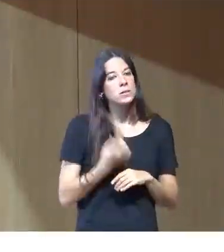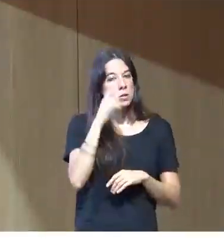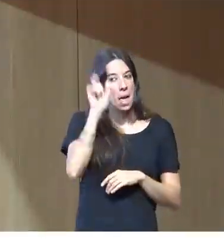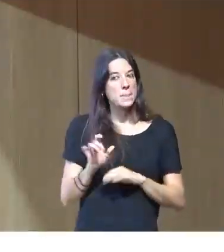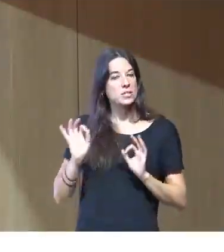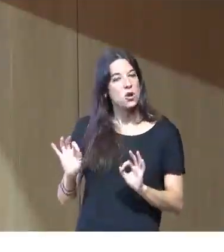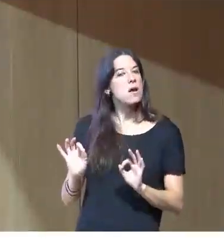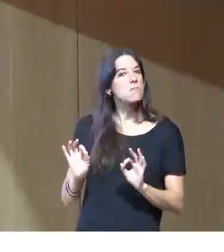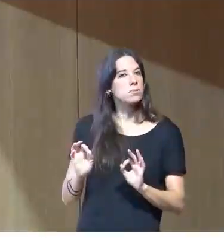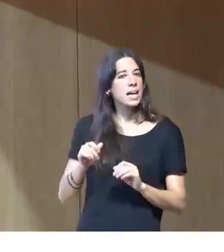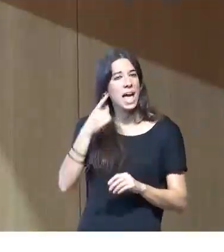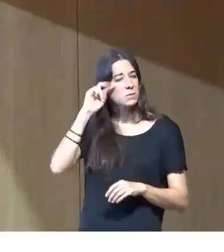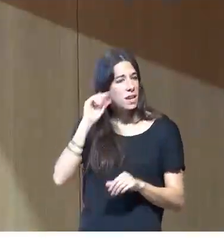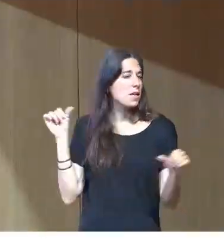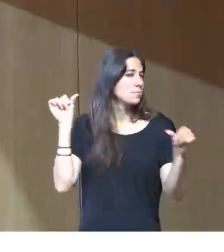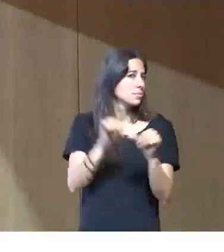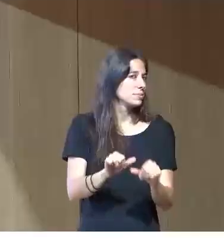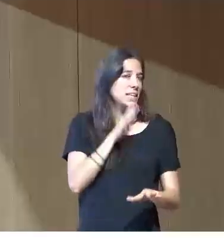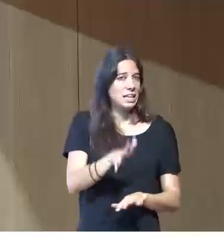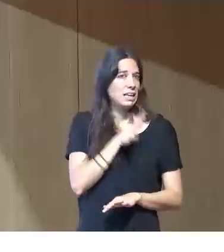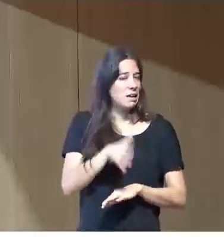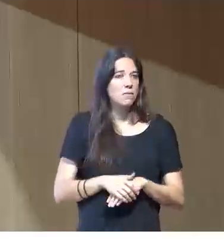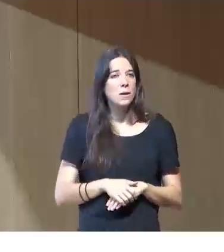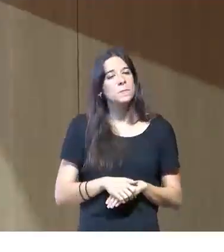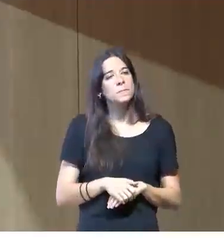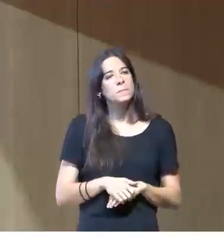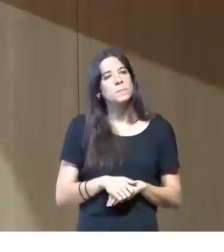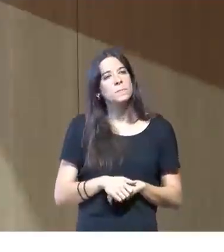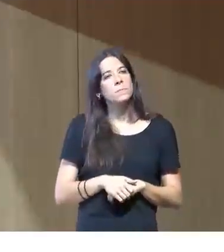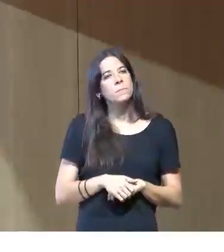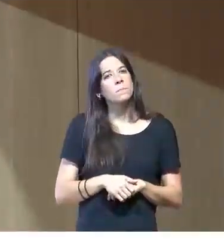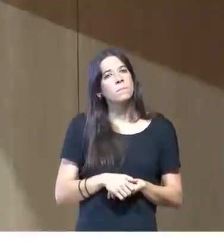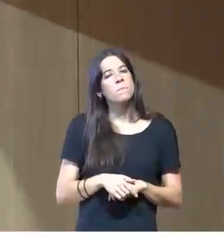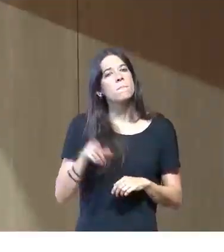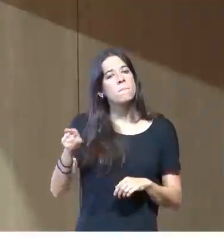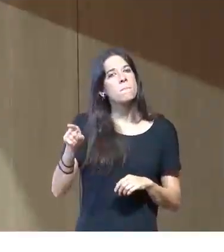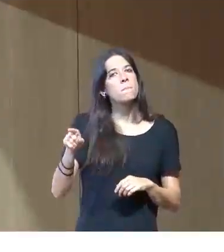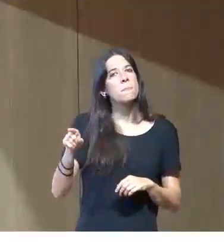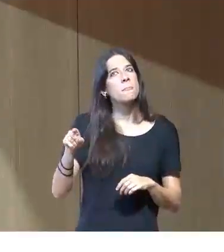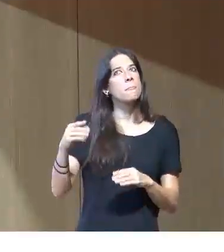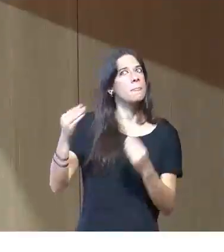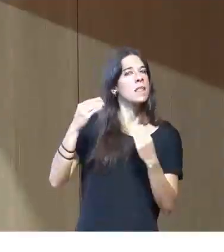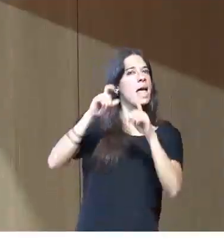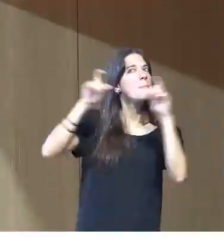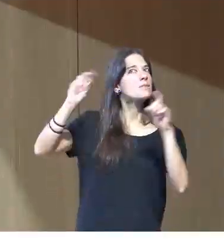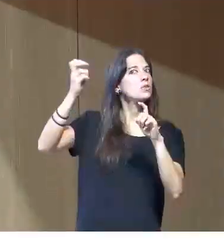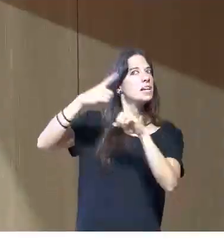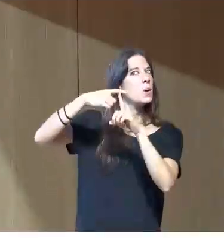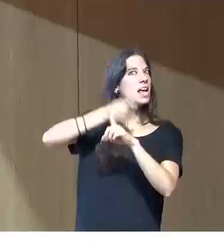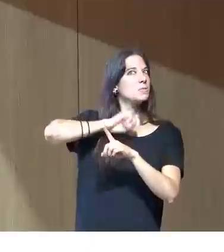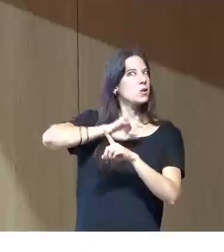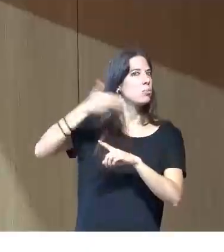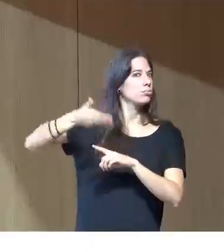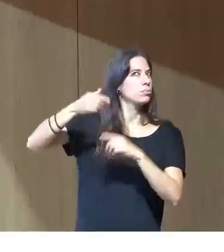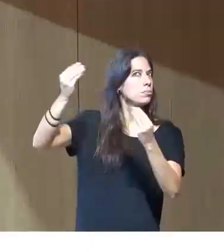tiene una gran experiencia ha sido ha sido mentorizada por grandes empresas a nivel español ella